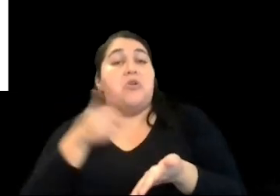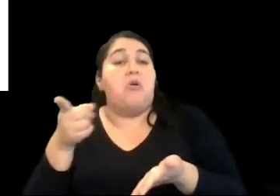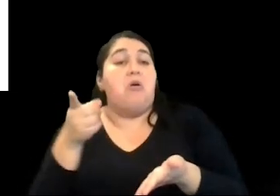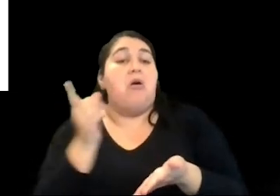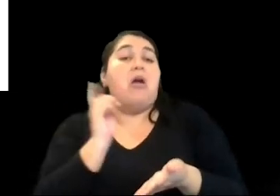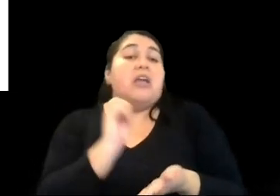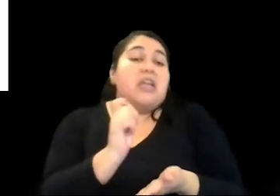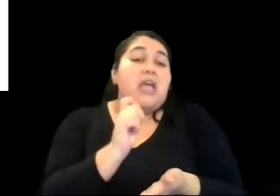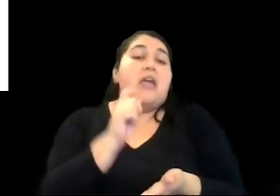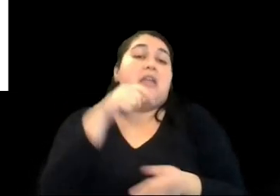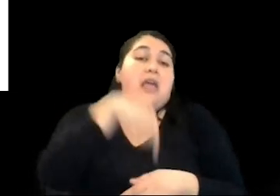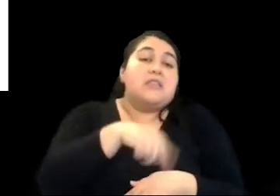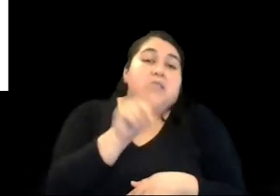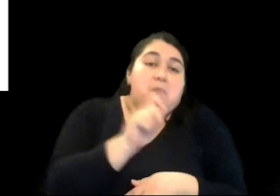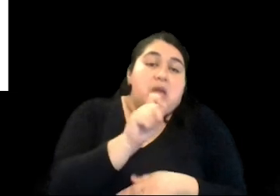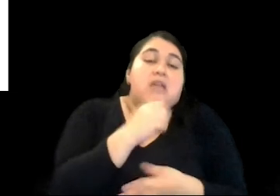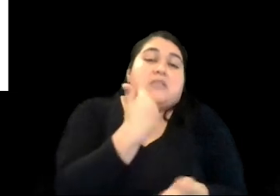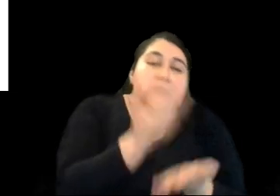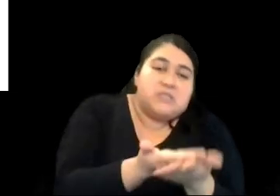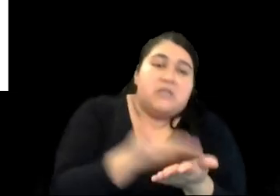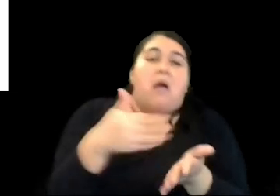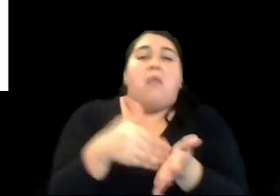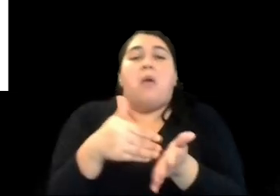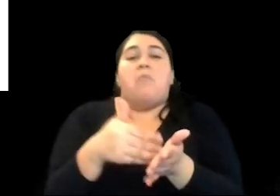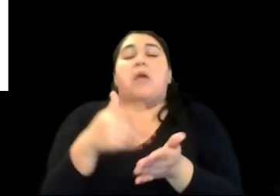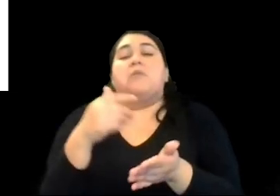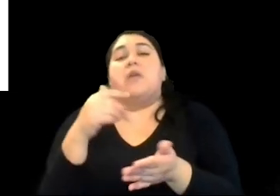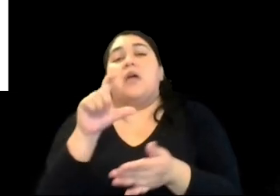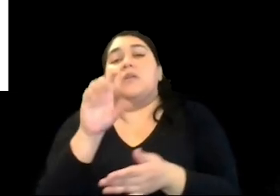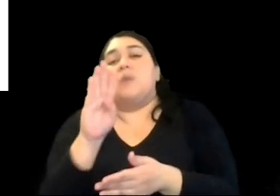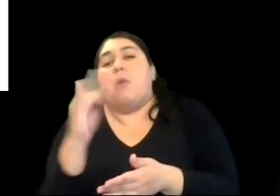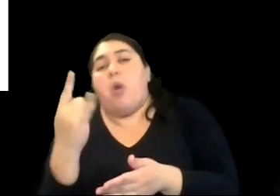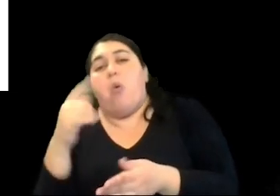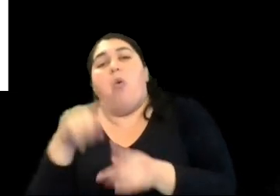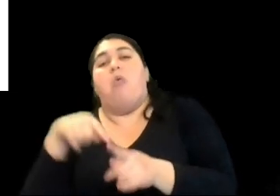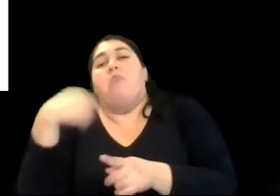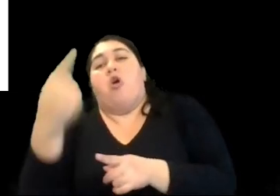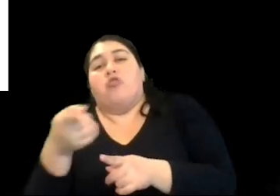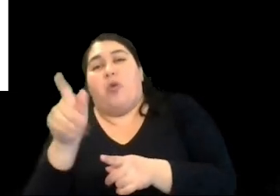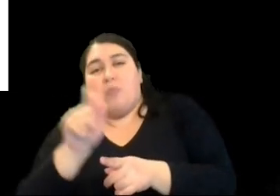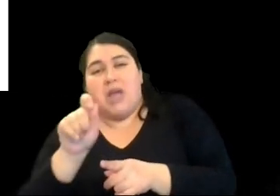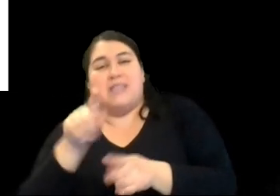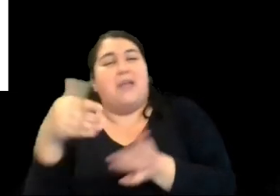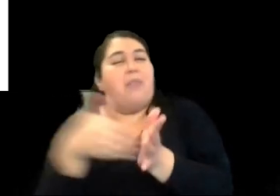mes, el mes que viene, según sus condiciones y su disponibilidad financiera.